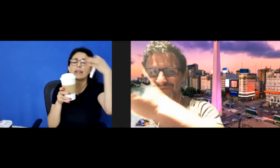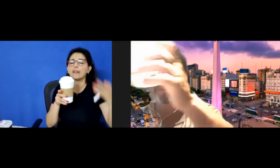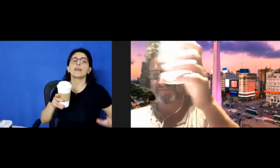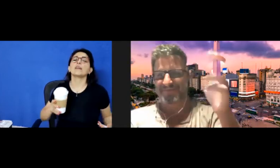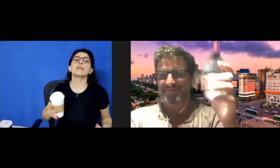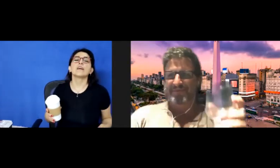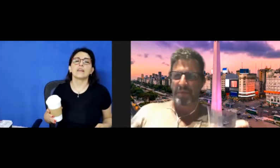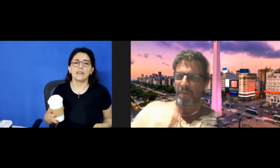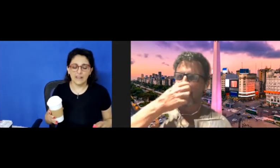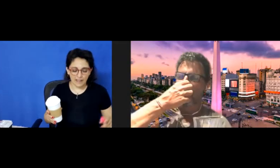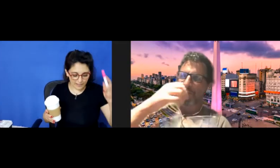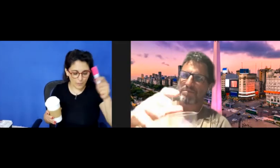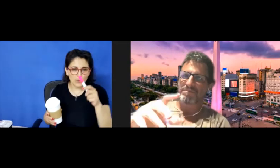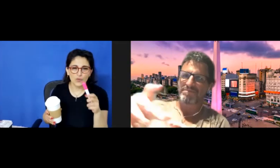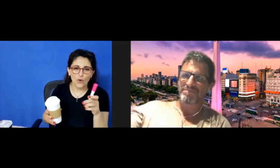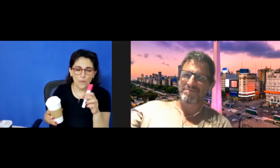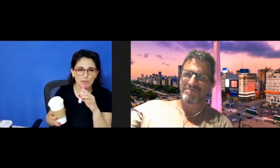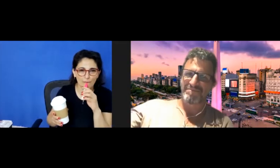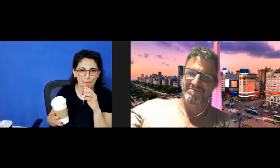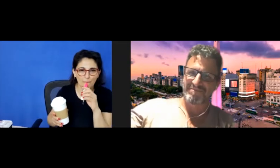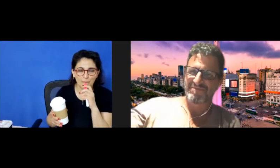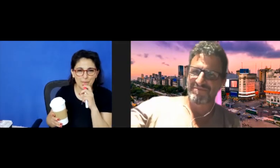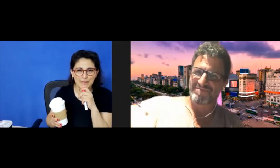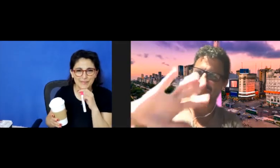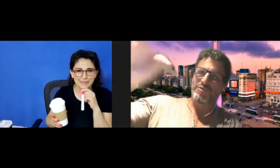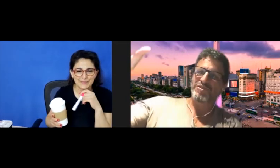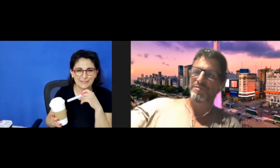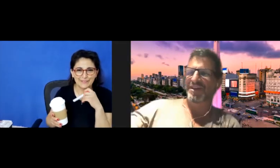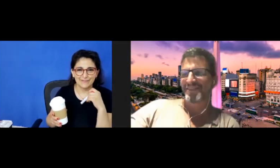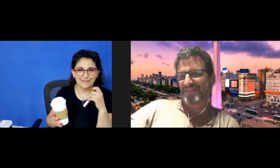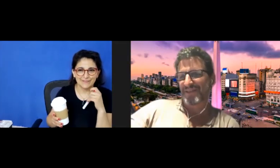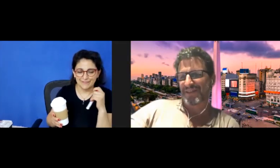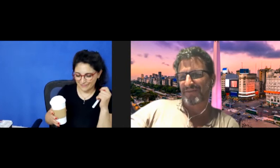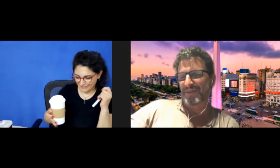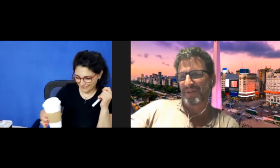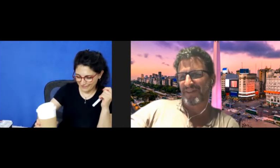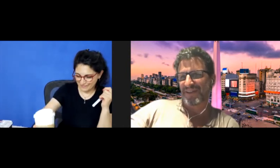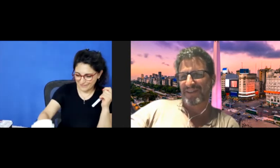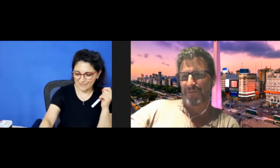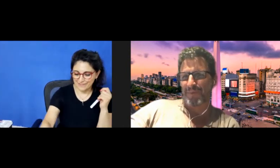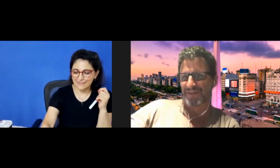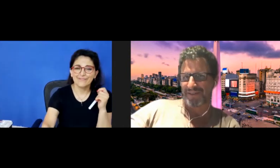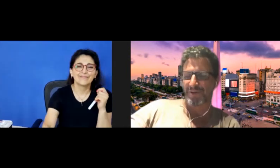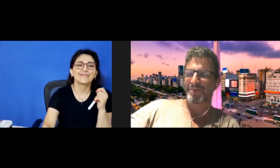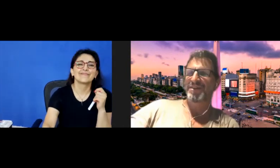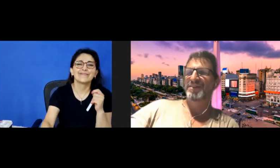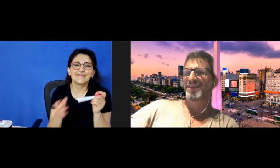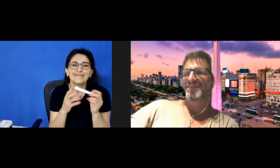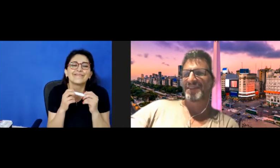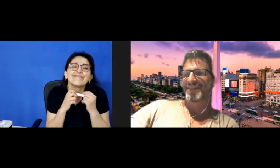te tenés que ir y aquí estamos nosotros con vos. Muchísimas gracias, la verdad que es una experiencia re linda formar parte del